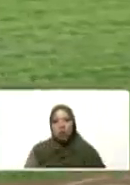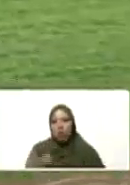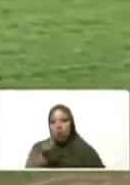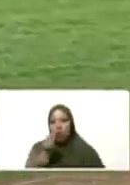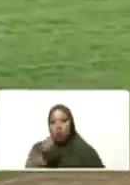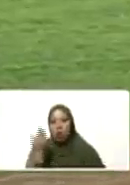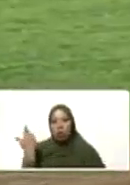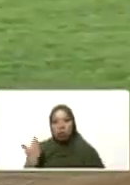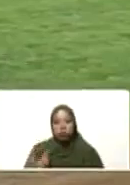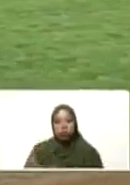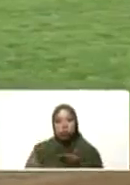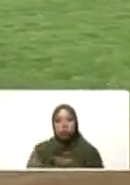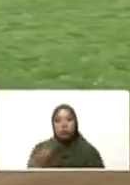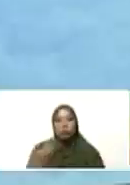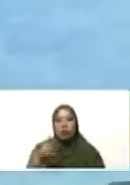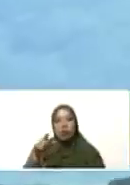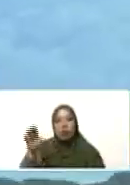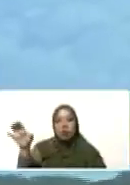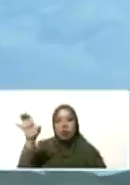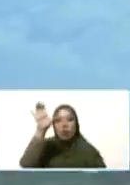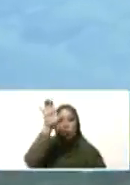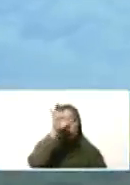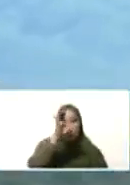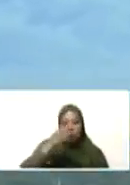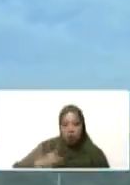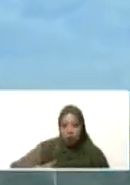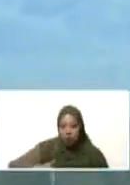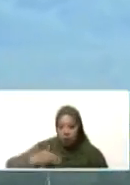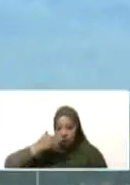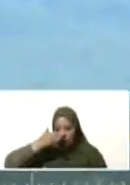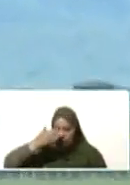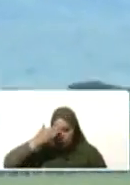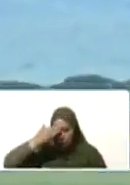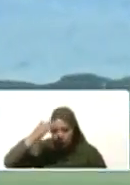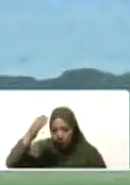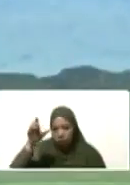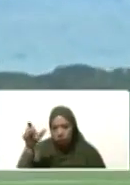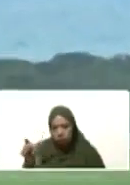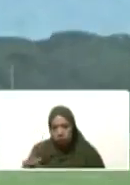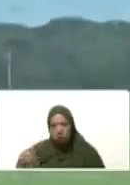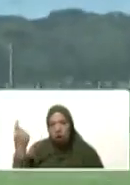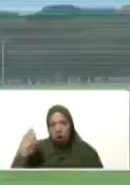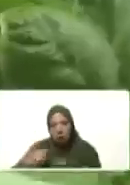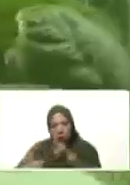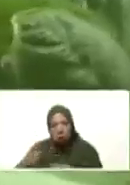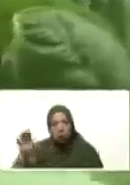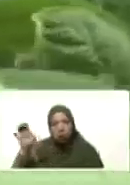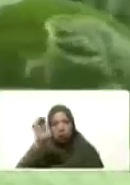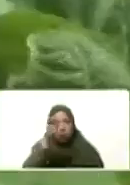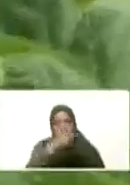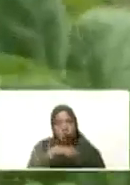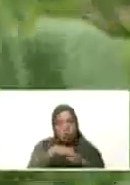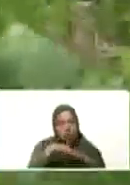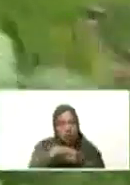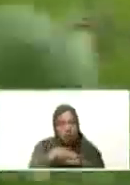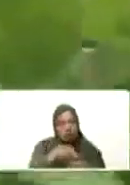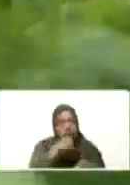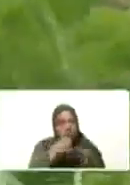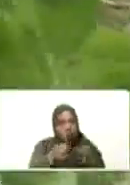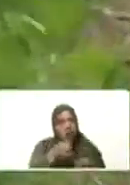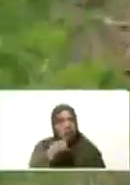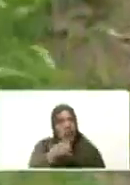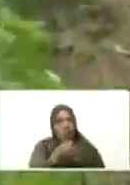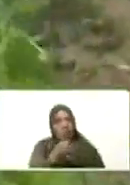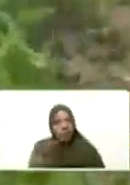para exportar hacia el Medio Oriente, Castro Soteldo. Correcto, presidente. Bueno, ya en este sector